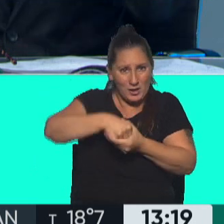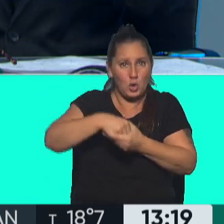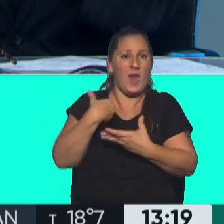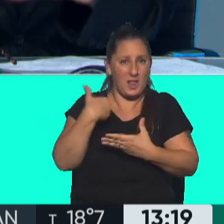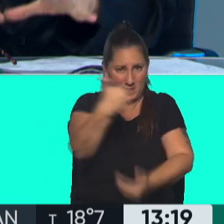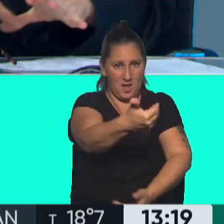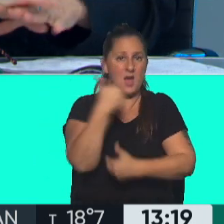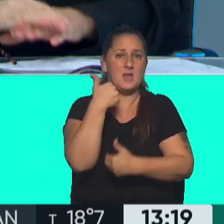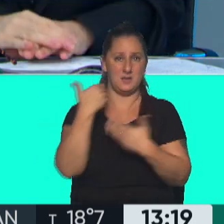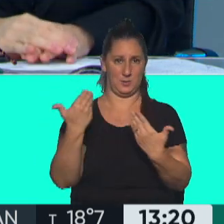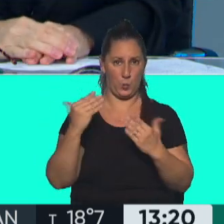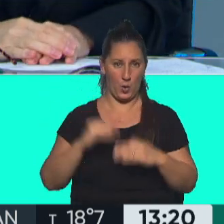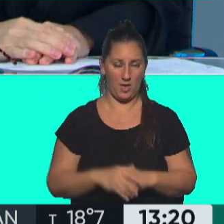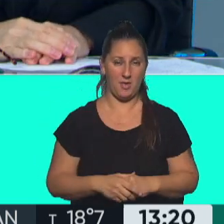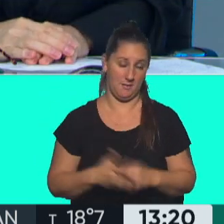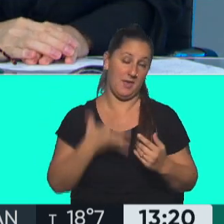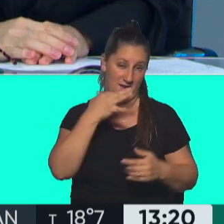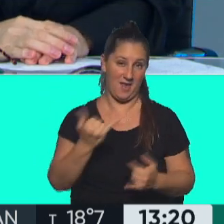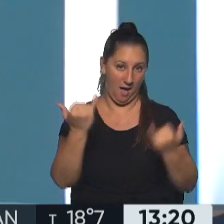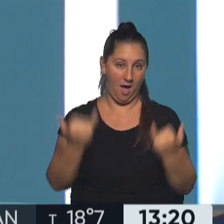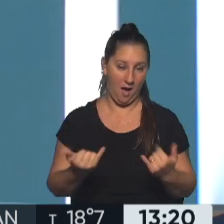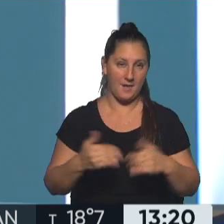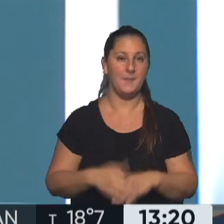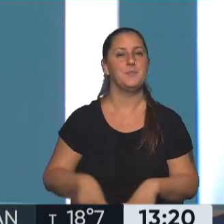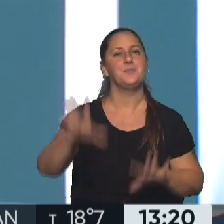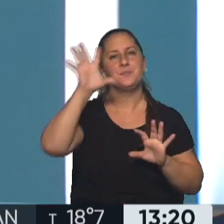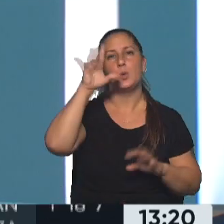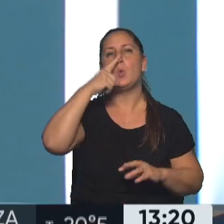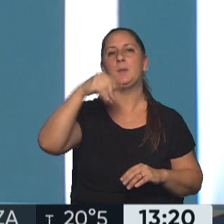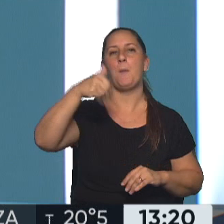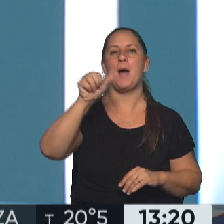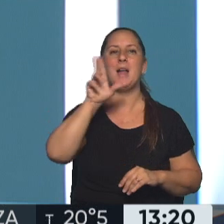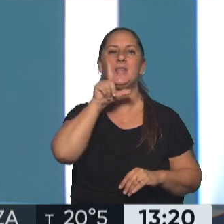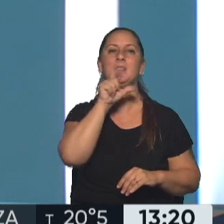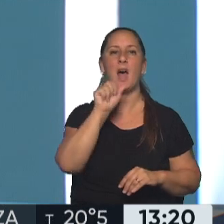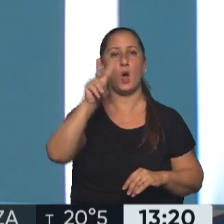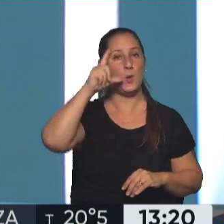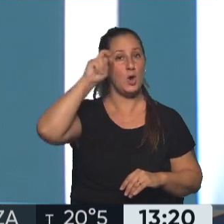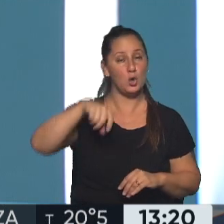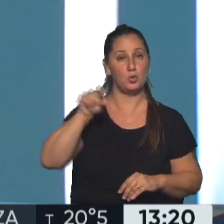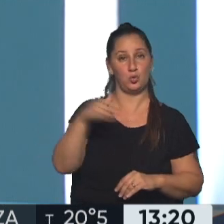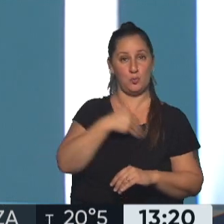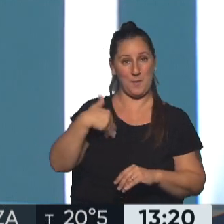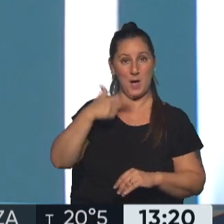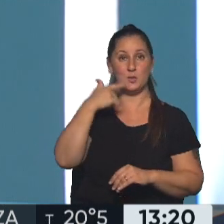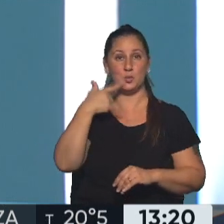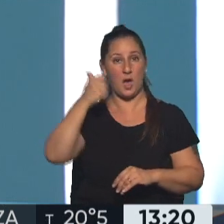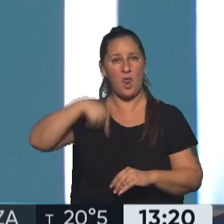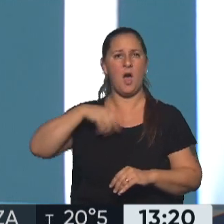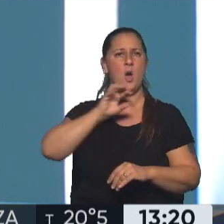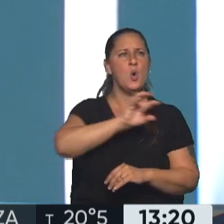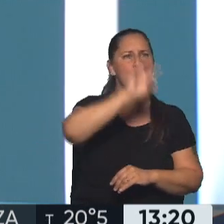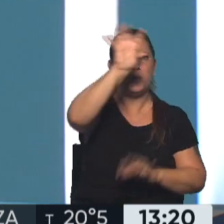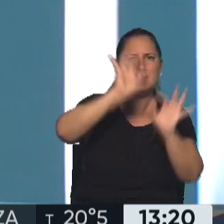puede pasar adentro del país y pasa bueno recordamos por último el caso de marita verón que su mamá comenzó su búsqueda en las provincias bueno más cercanas a